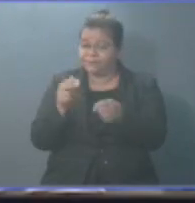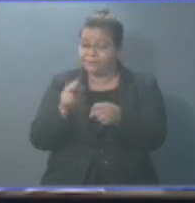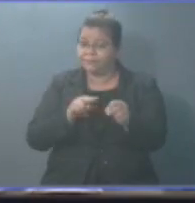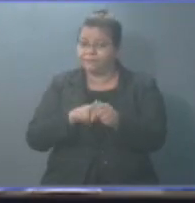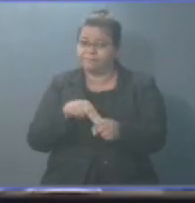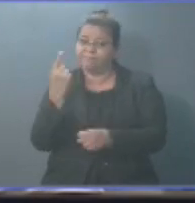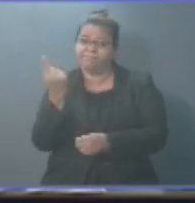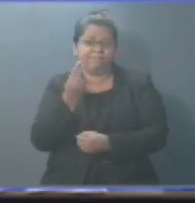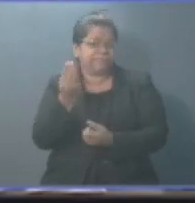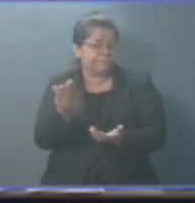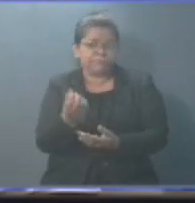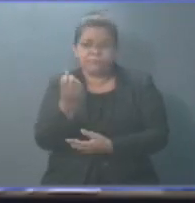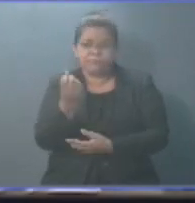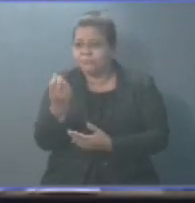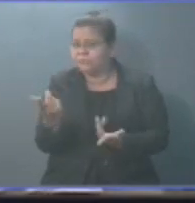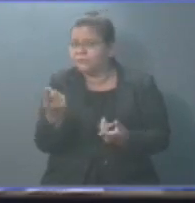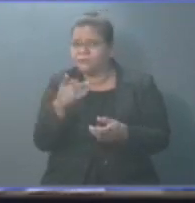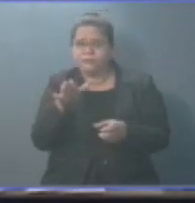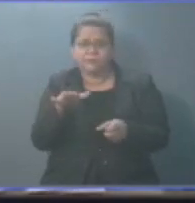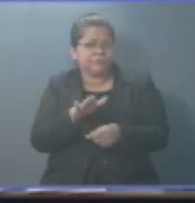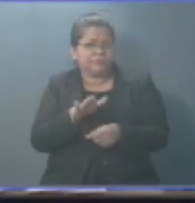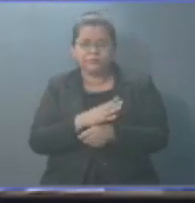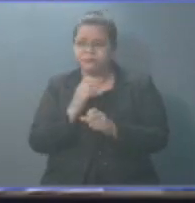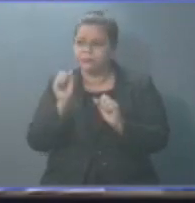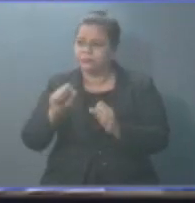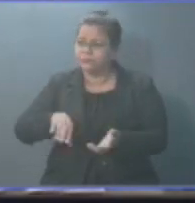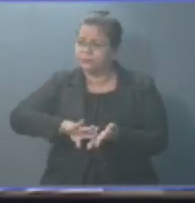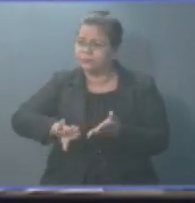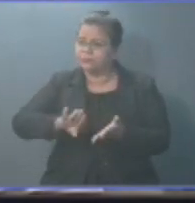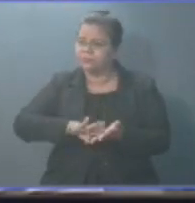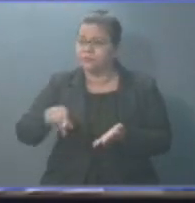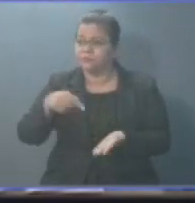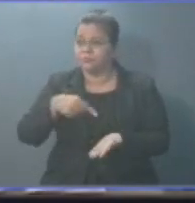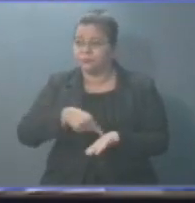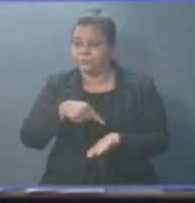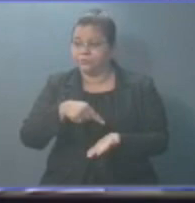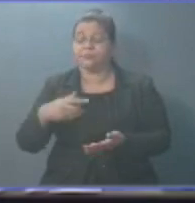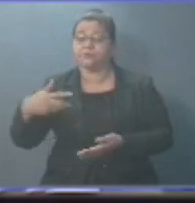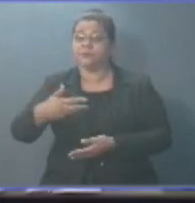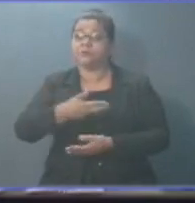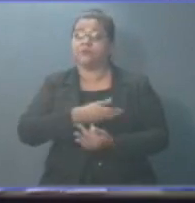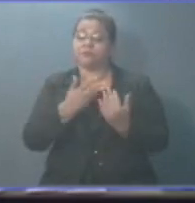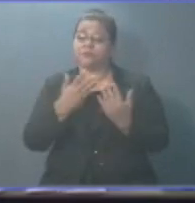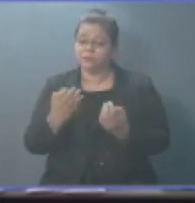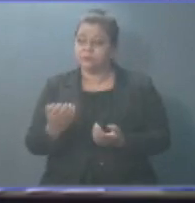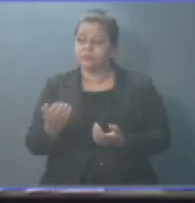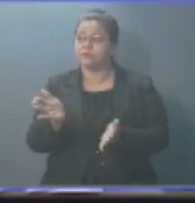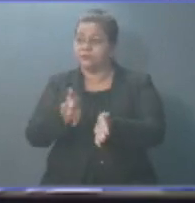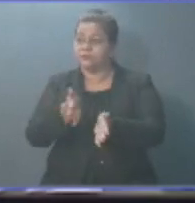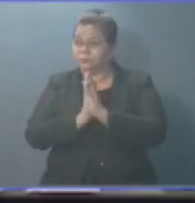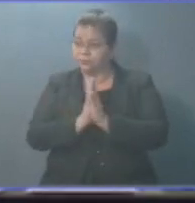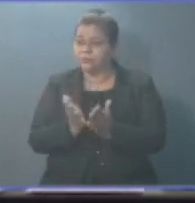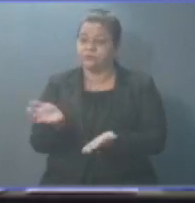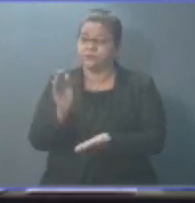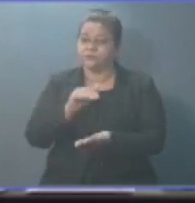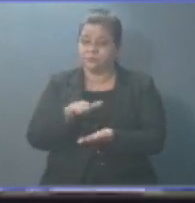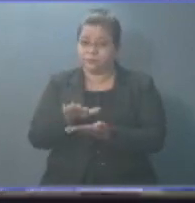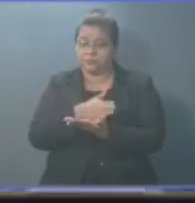les dio 12, ni siquiera va a alcanzar para pagar la deuda pendiente. Por eso es que nosotros pedimos una redistribución.